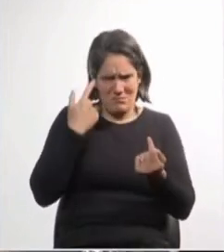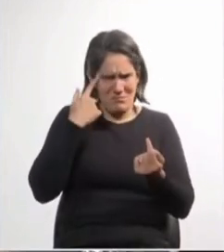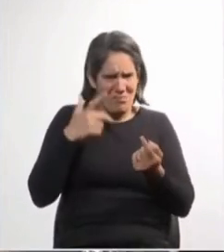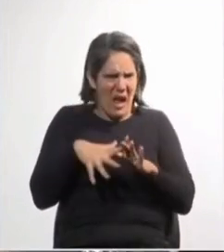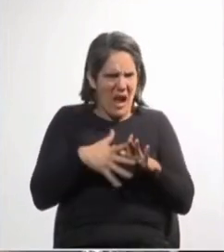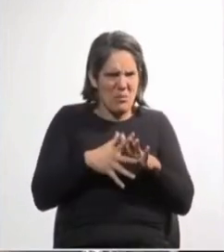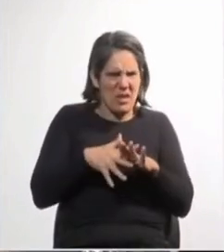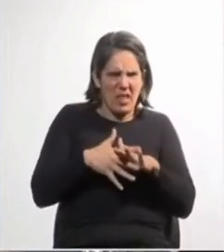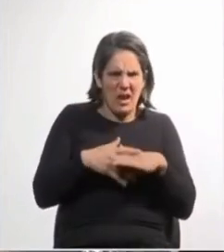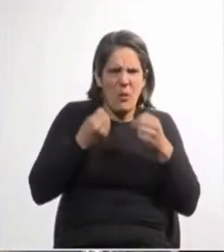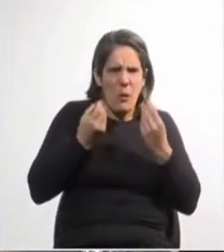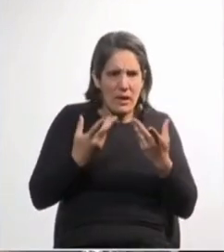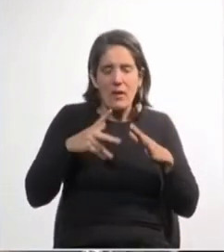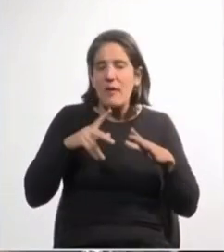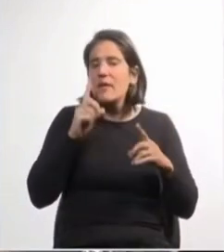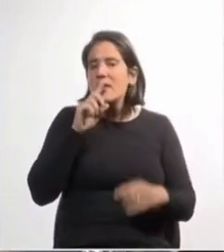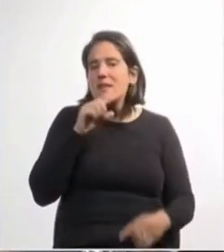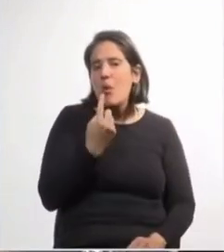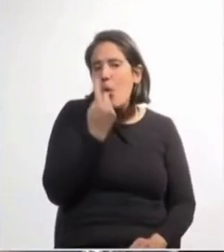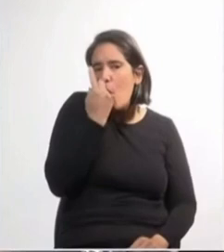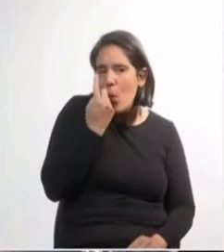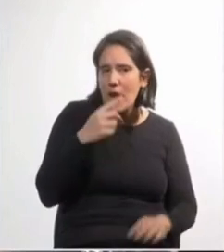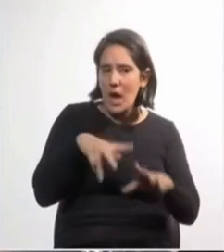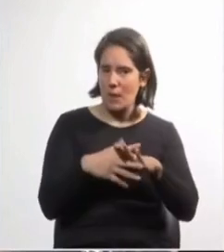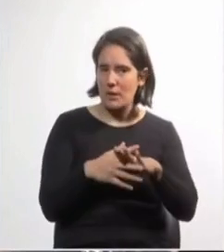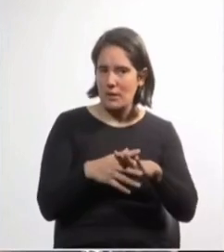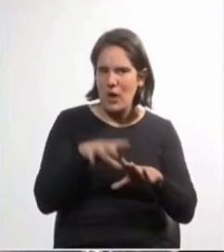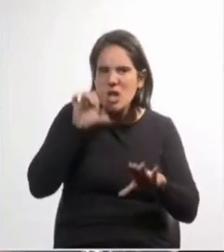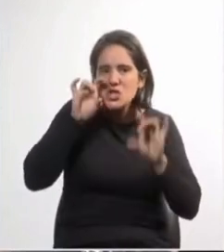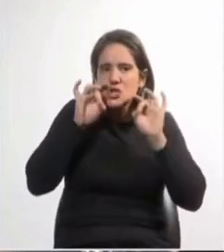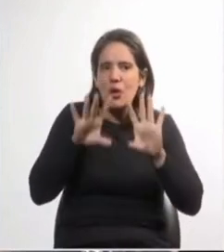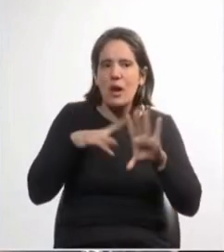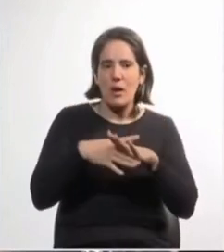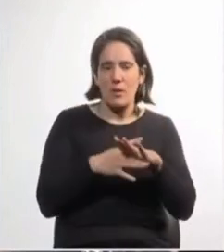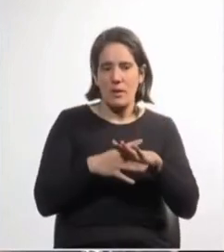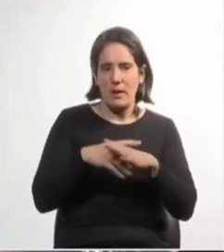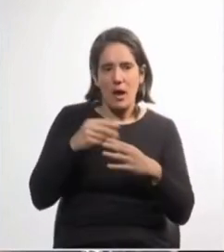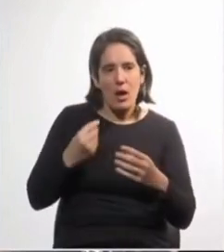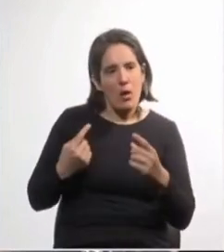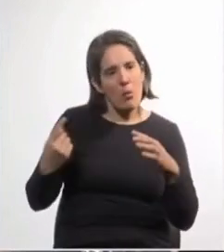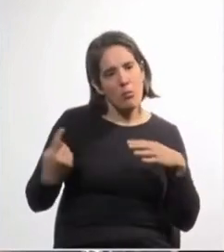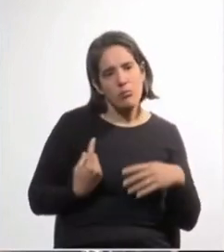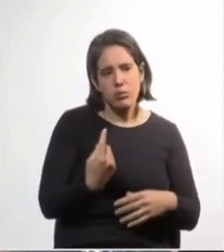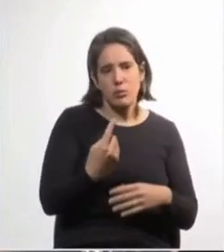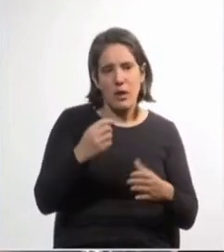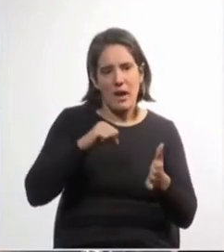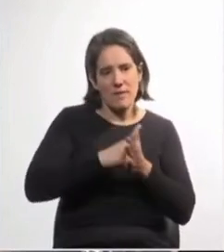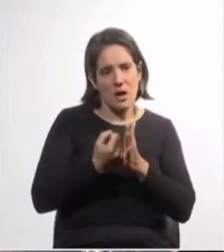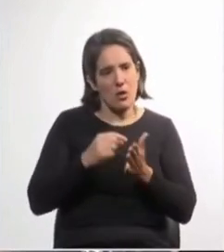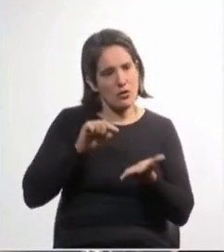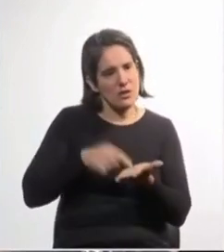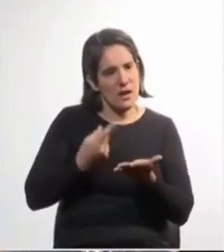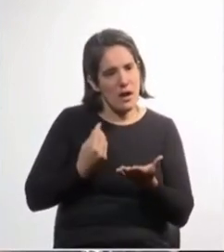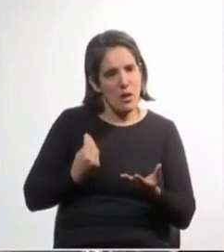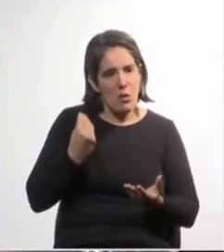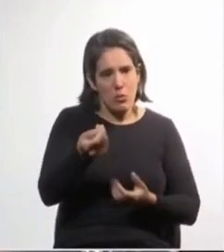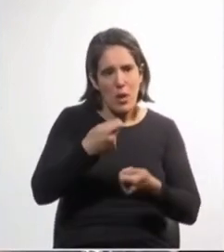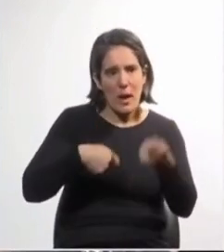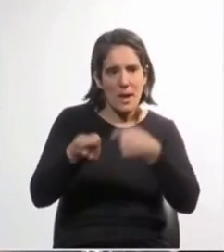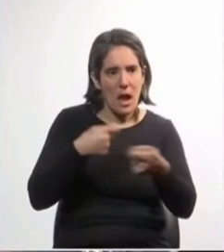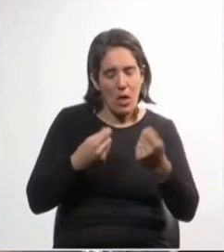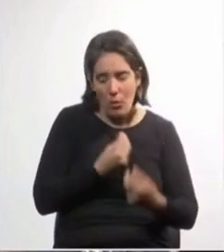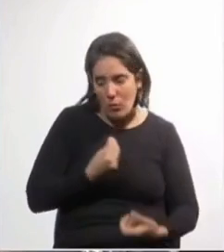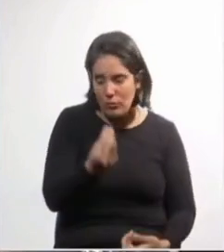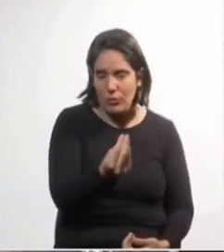de herramientas, se necesita una única herramienta que es la de la intervención en el mercado, que está totalmente